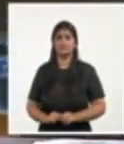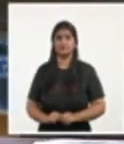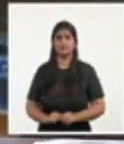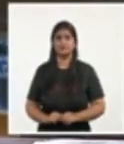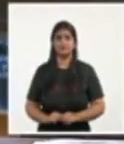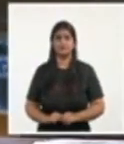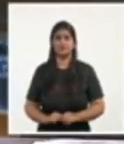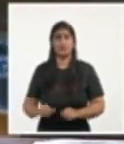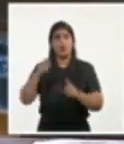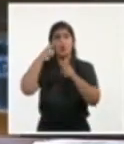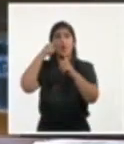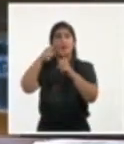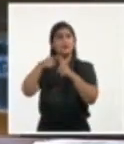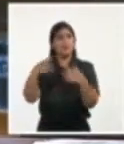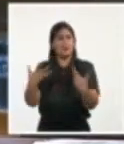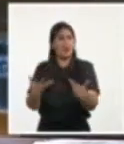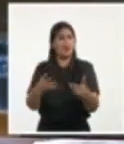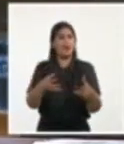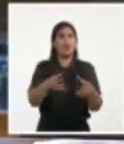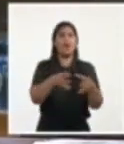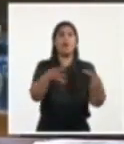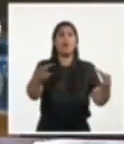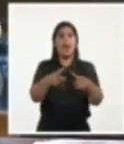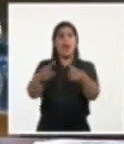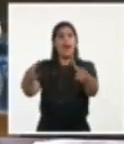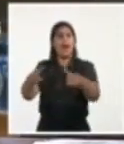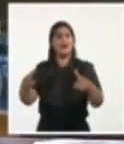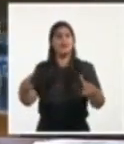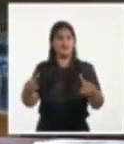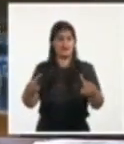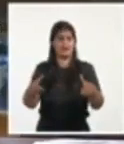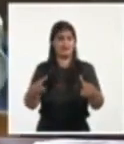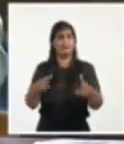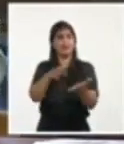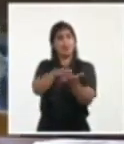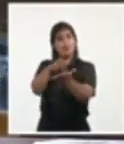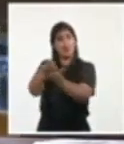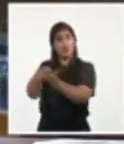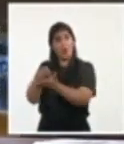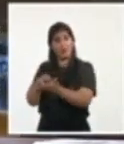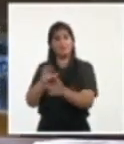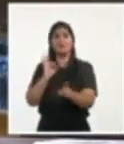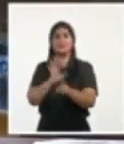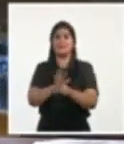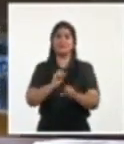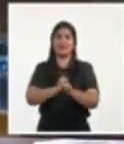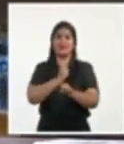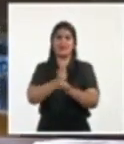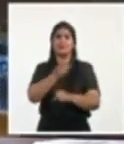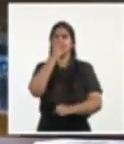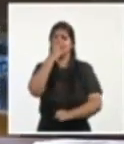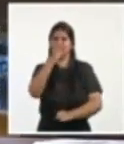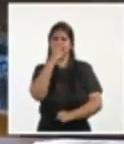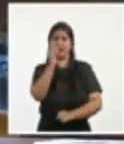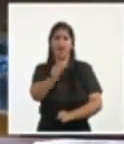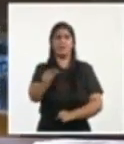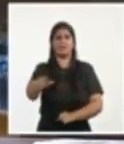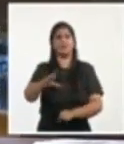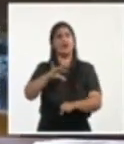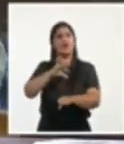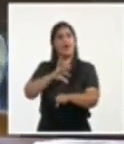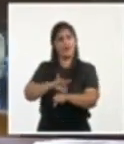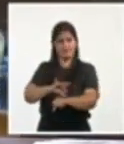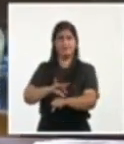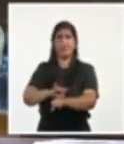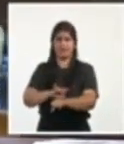funcione como instituciones de salud, aun cuando el confort de los mismos no se corresponda específicamente con